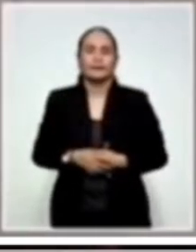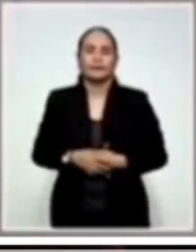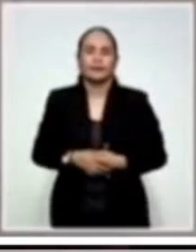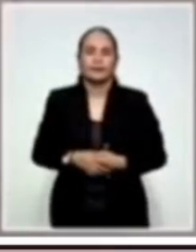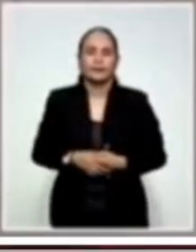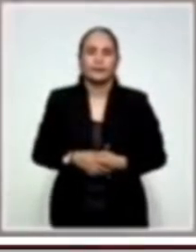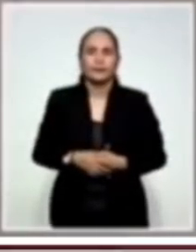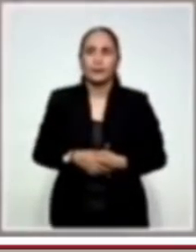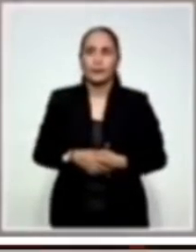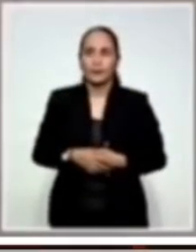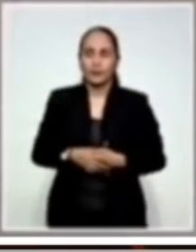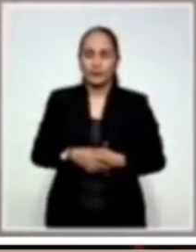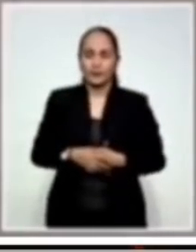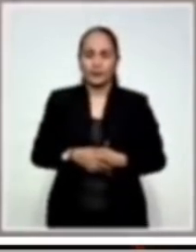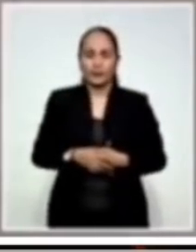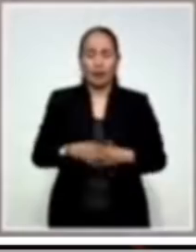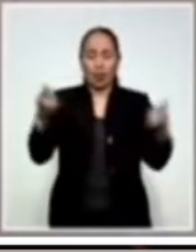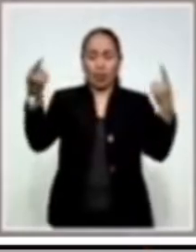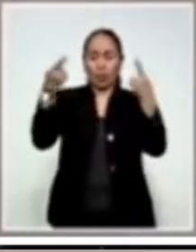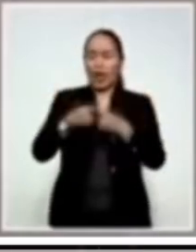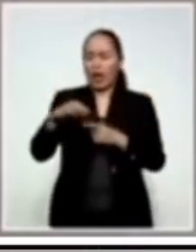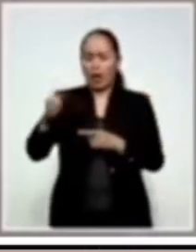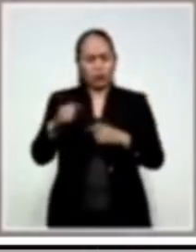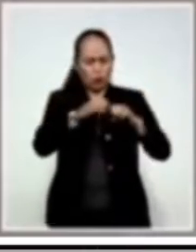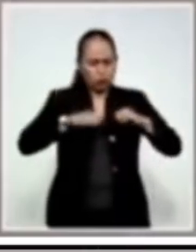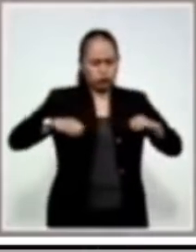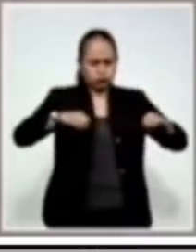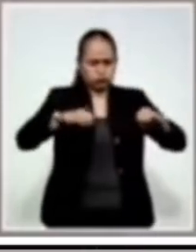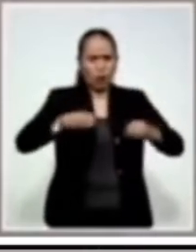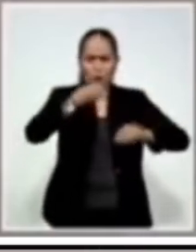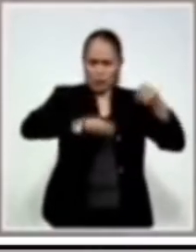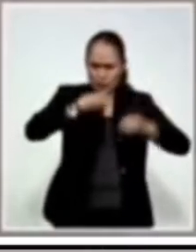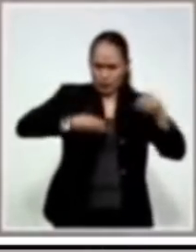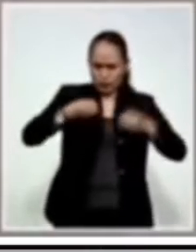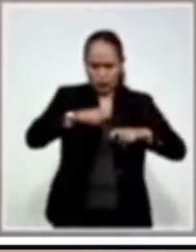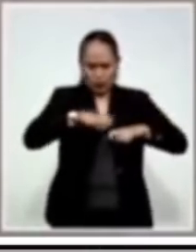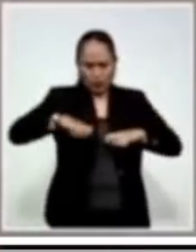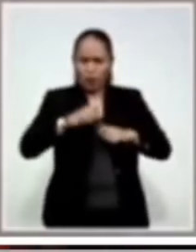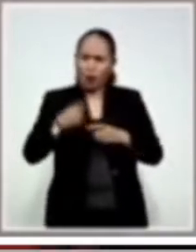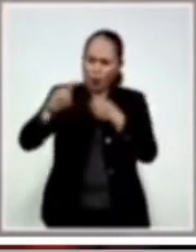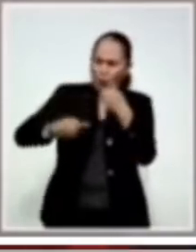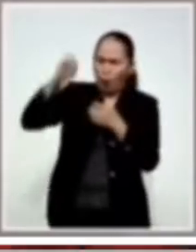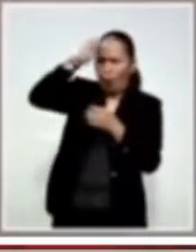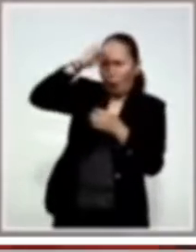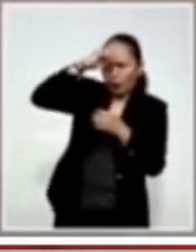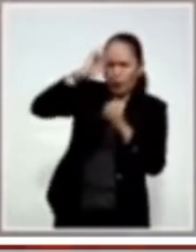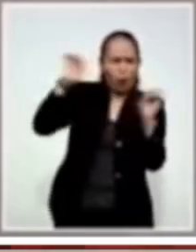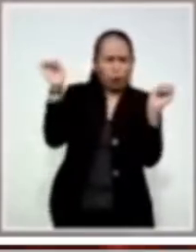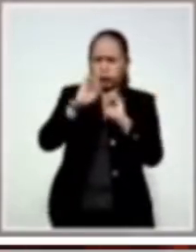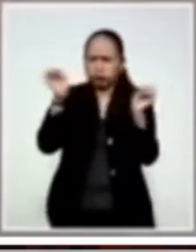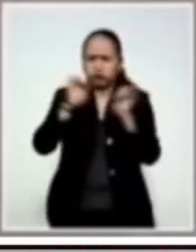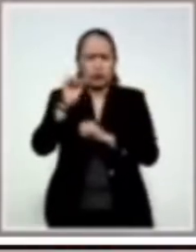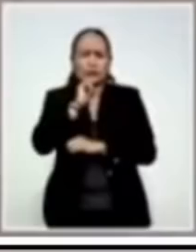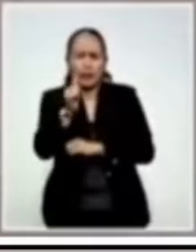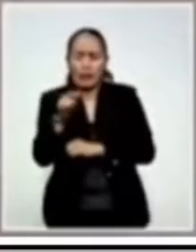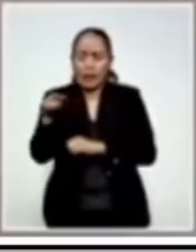hubo inconformidad, comentario, observación alguna de ningún ministro o ministra después de que se contó el voto